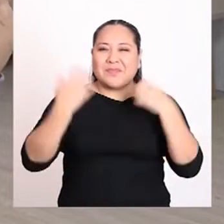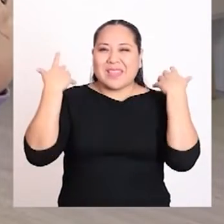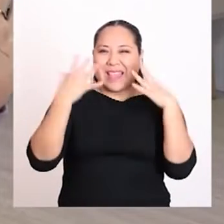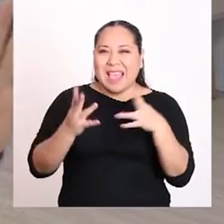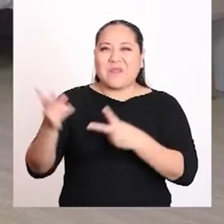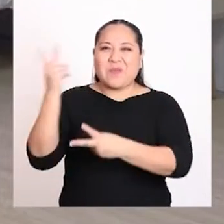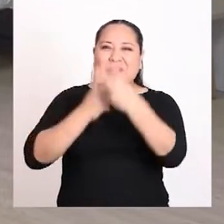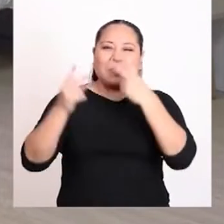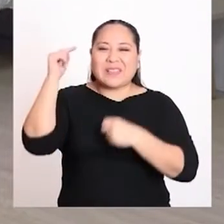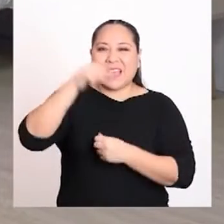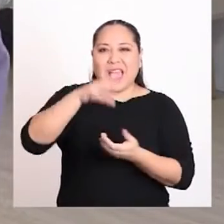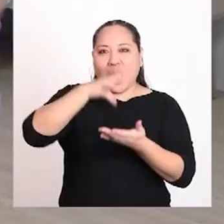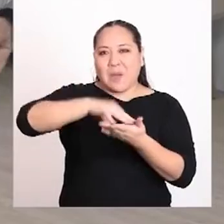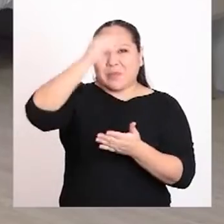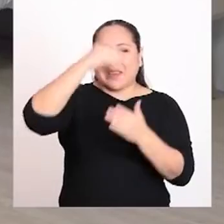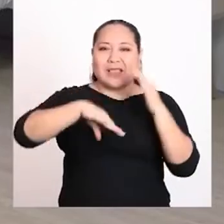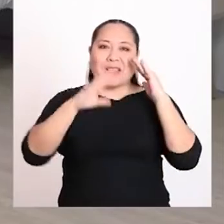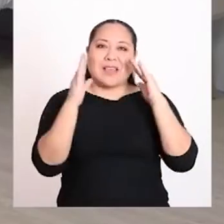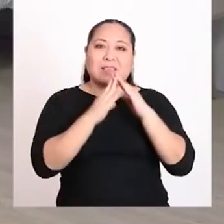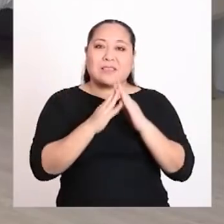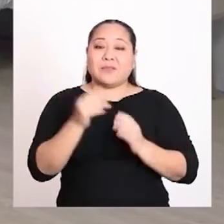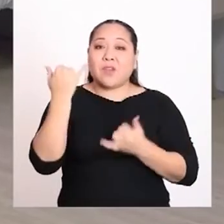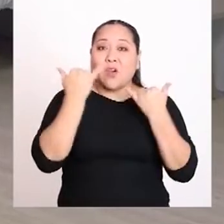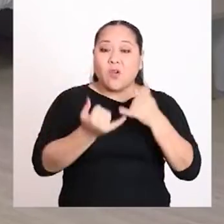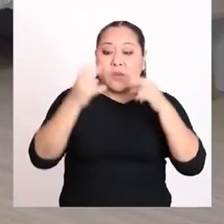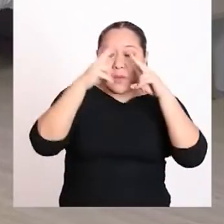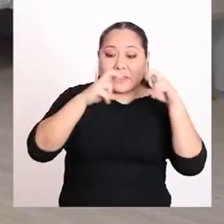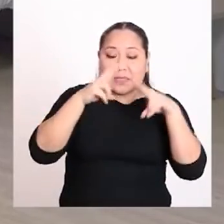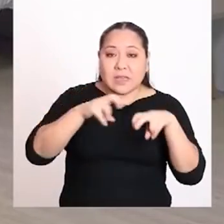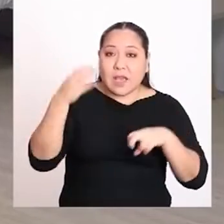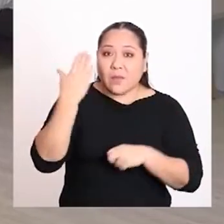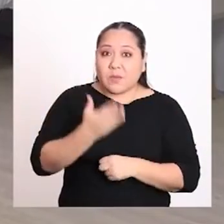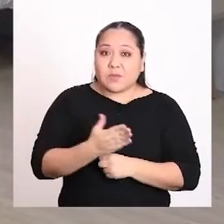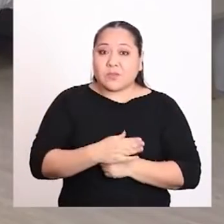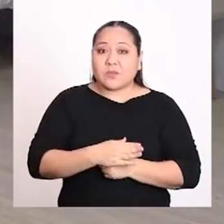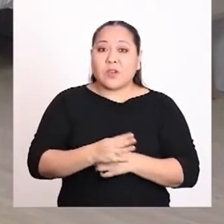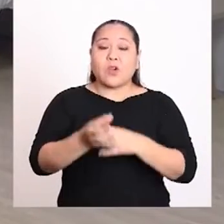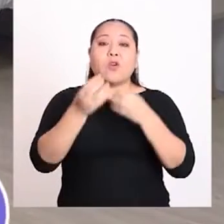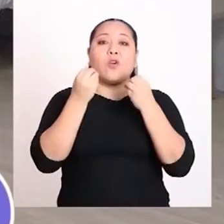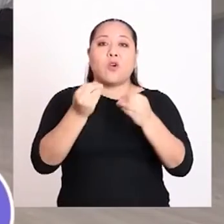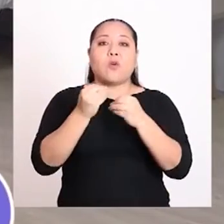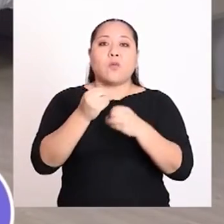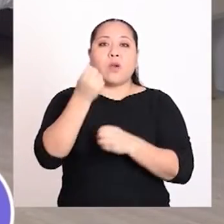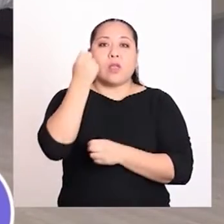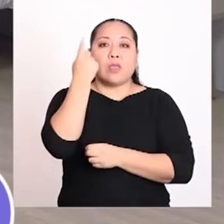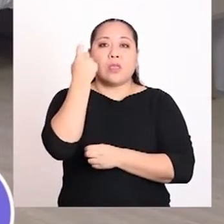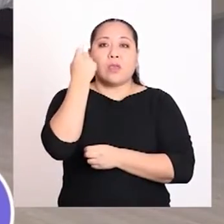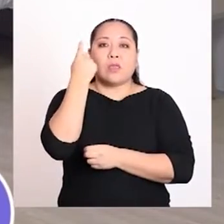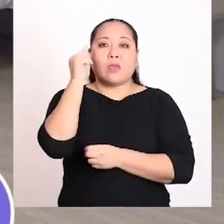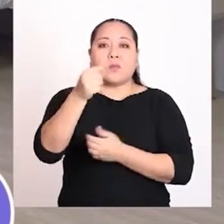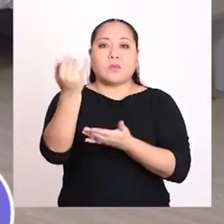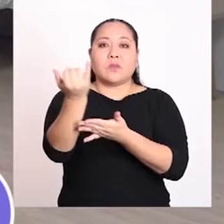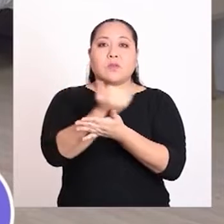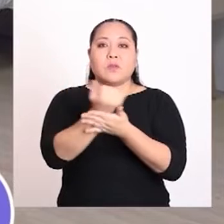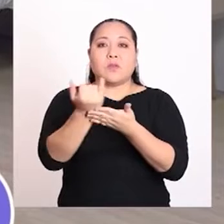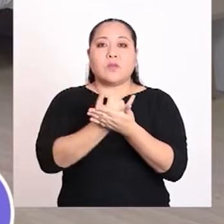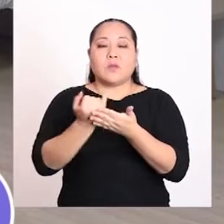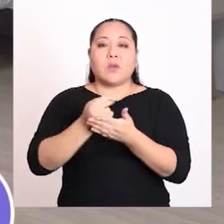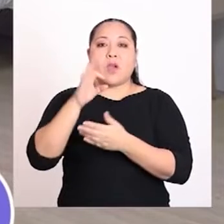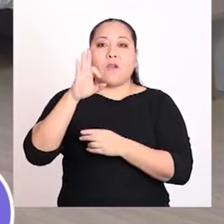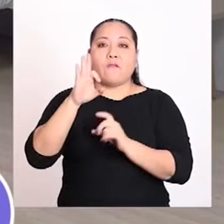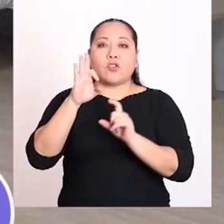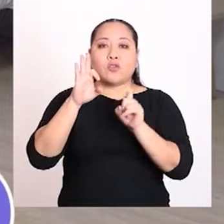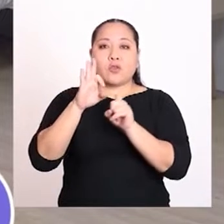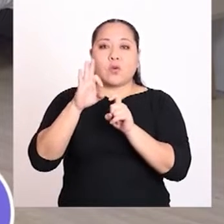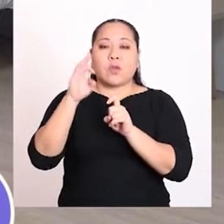Estamos de vuelta en Aprende en Casa. Hoy investigamos acerca de ¿Cómo interpretamos la gráfica de la